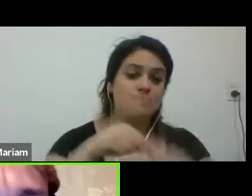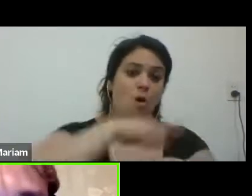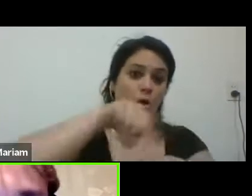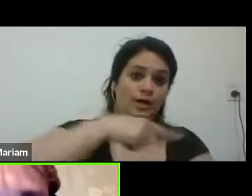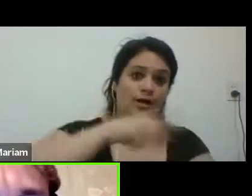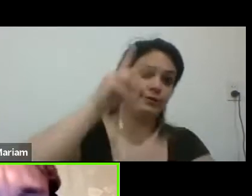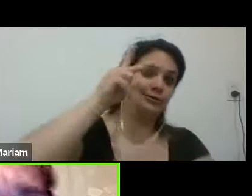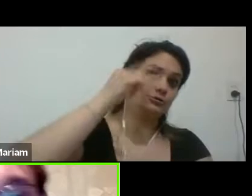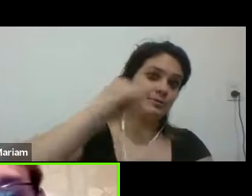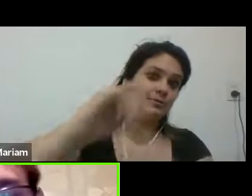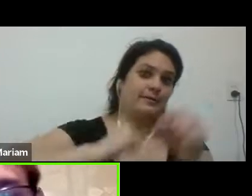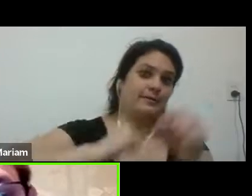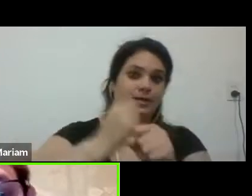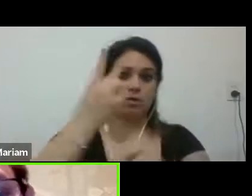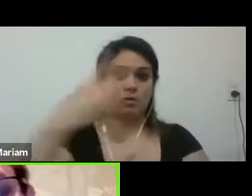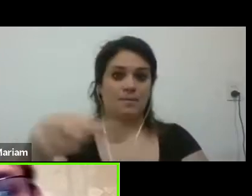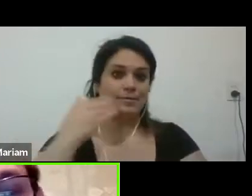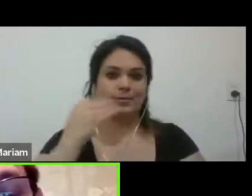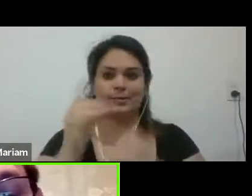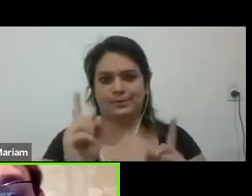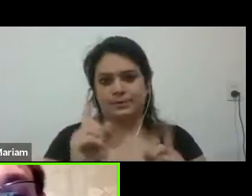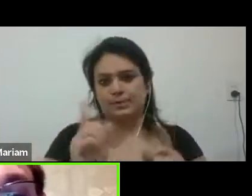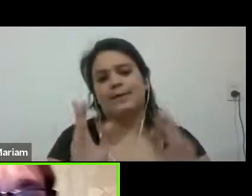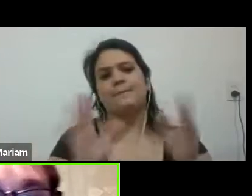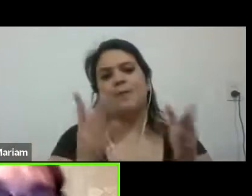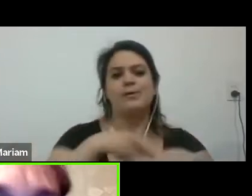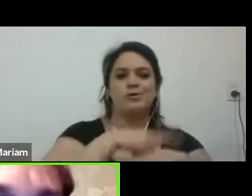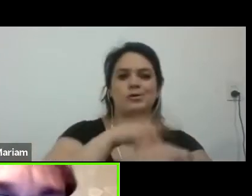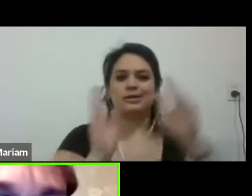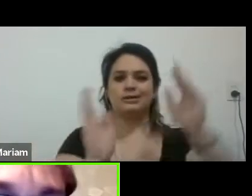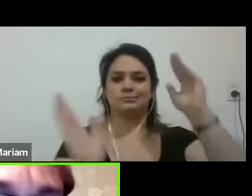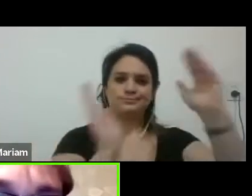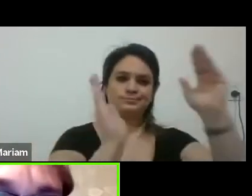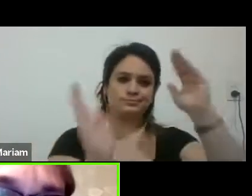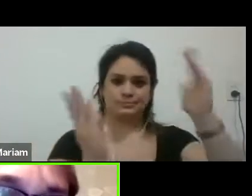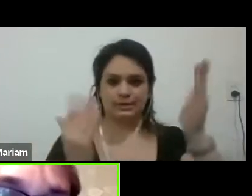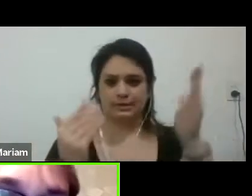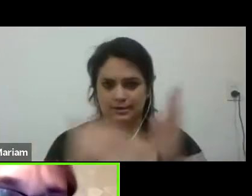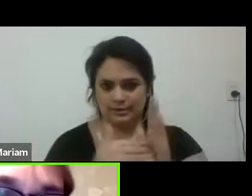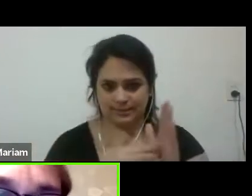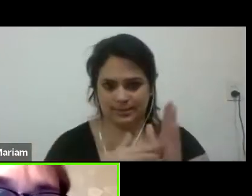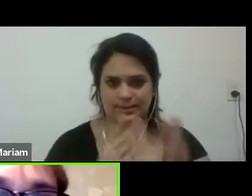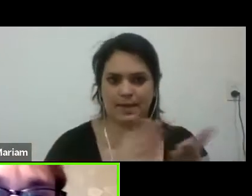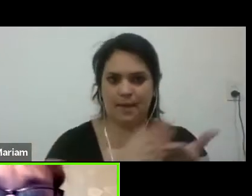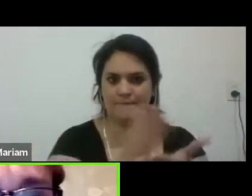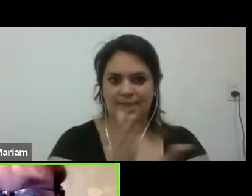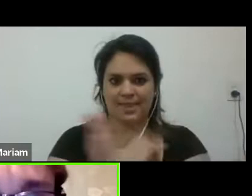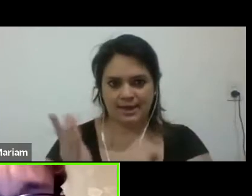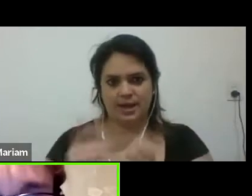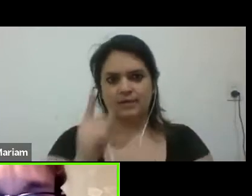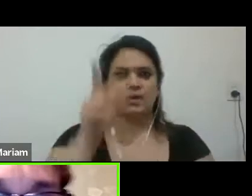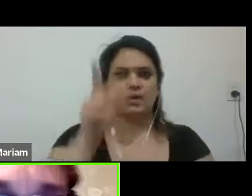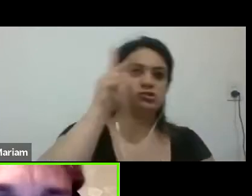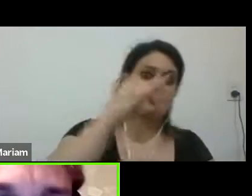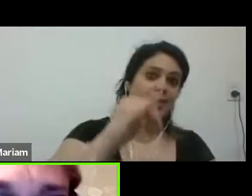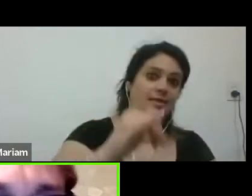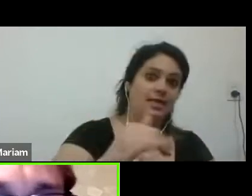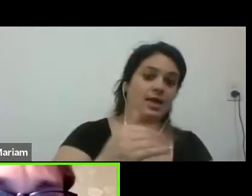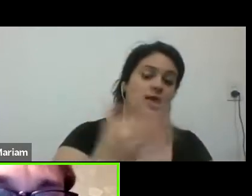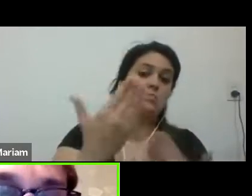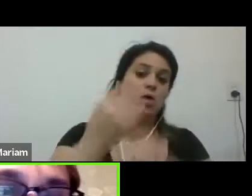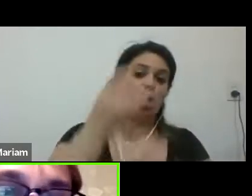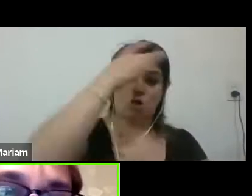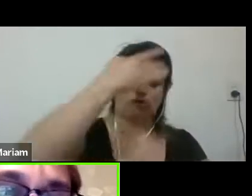de horas significa que ese es el rango horario en el cual es en el cual se pueden acomodar las materias entonces hay días que a lo mejor entra una noche y media y se van a las doce